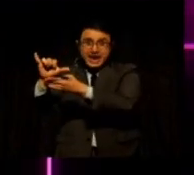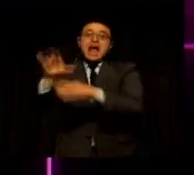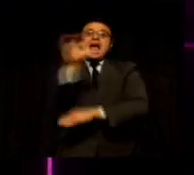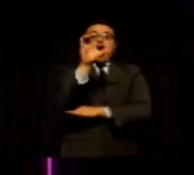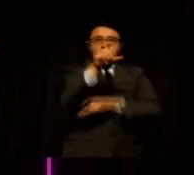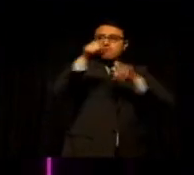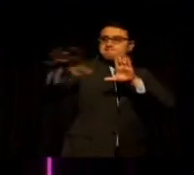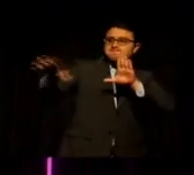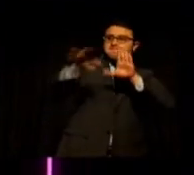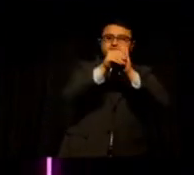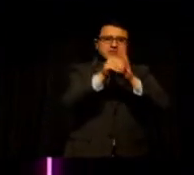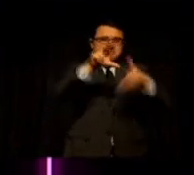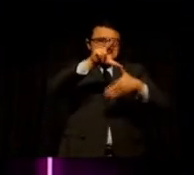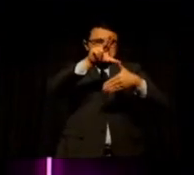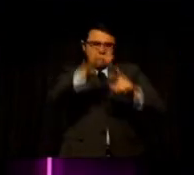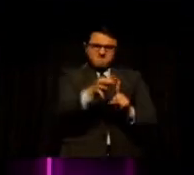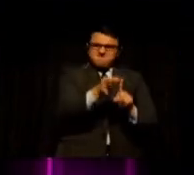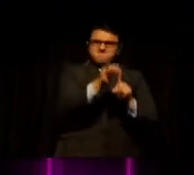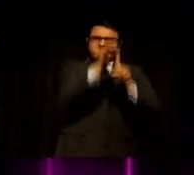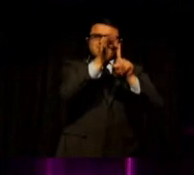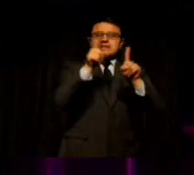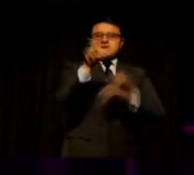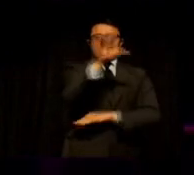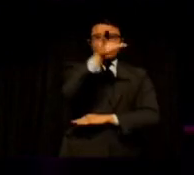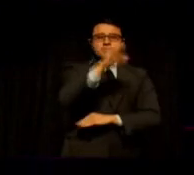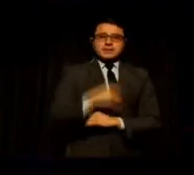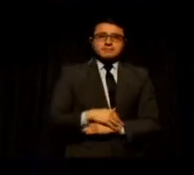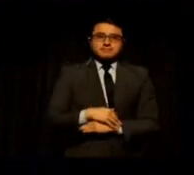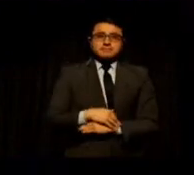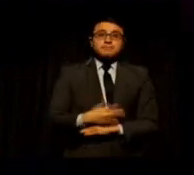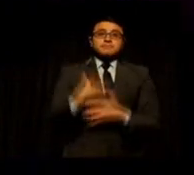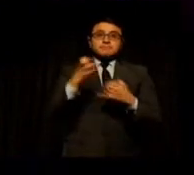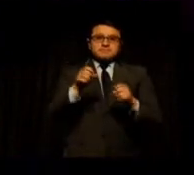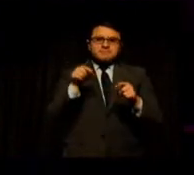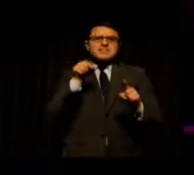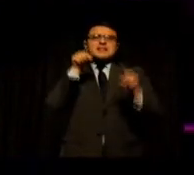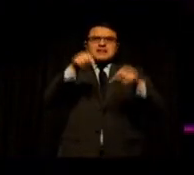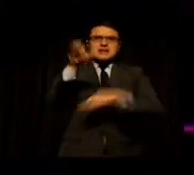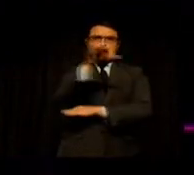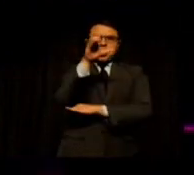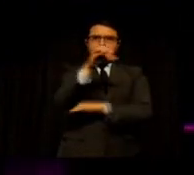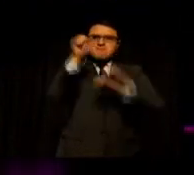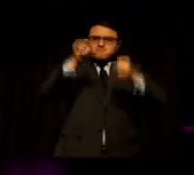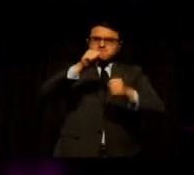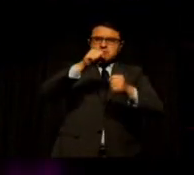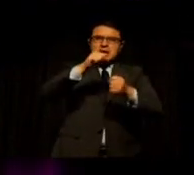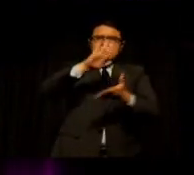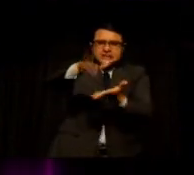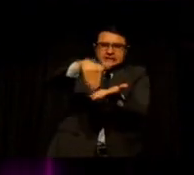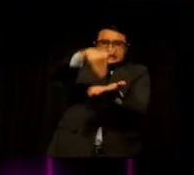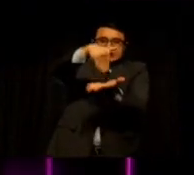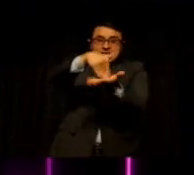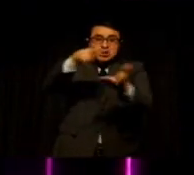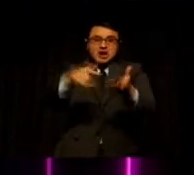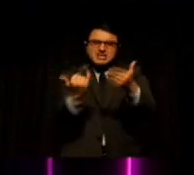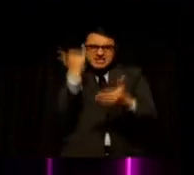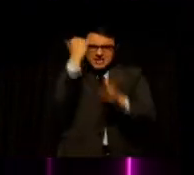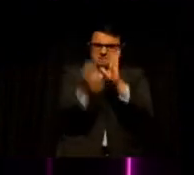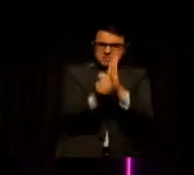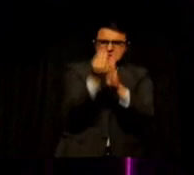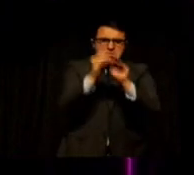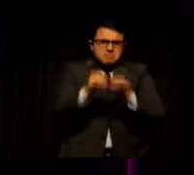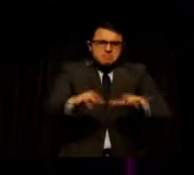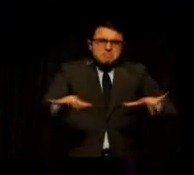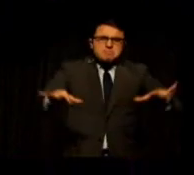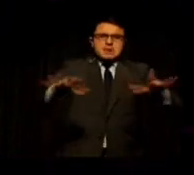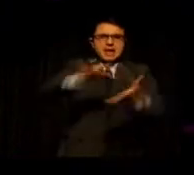queremos que nuestro país sea el epicentro de la transformación del emprendimiento creativo y digital queremos